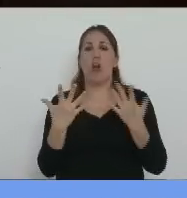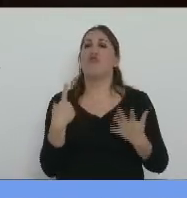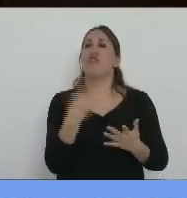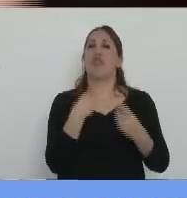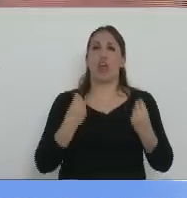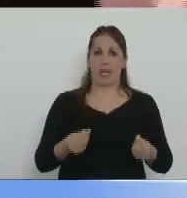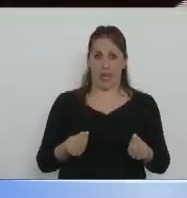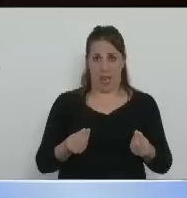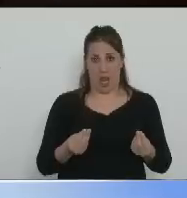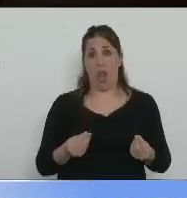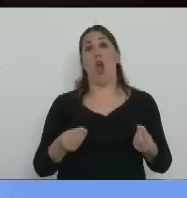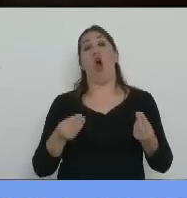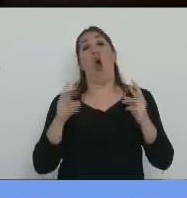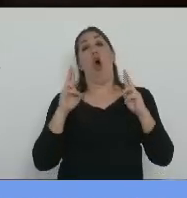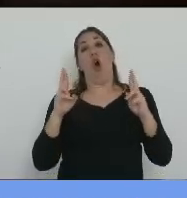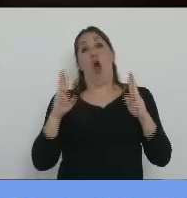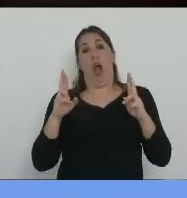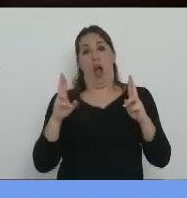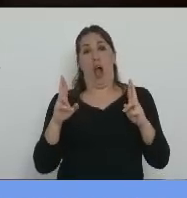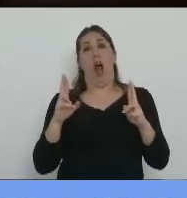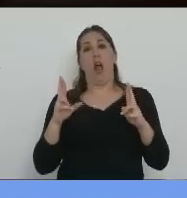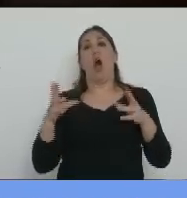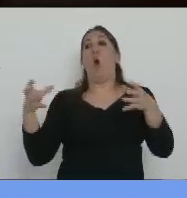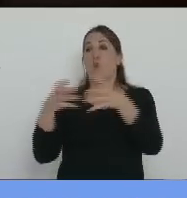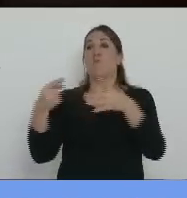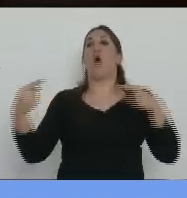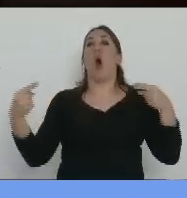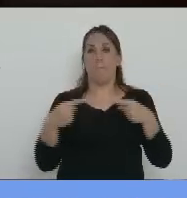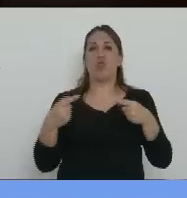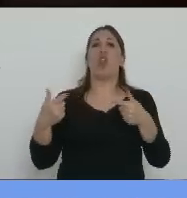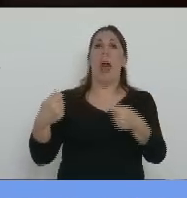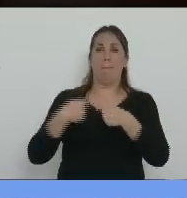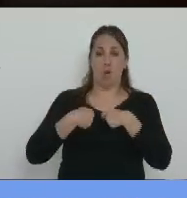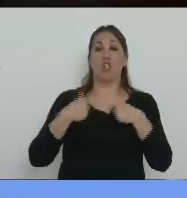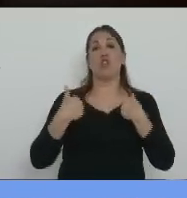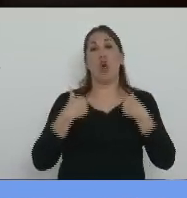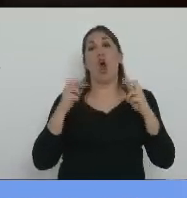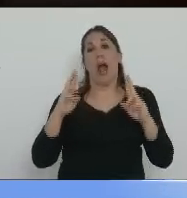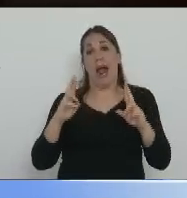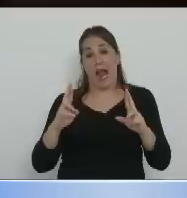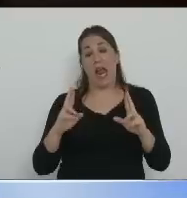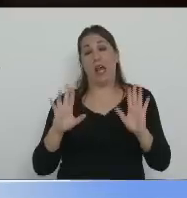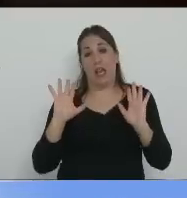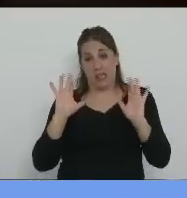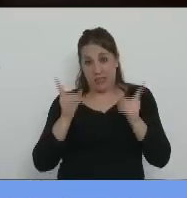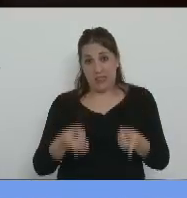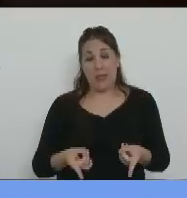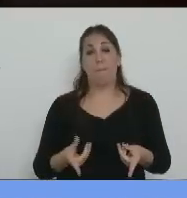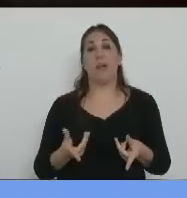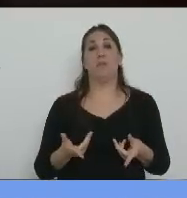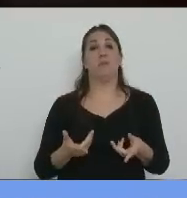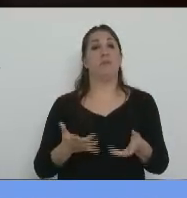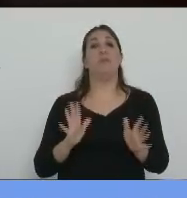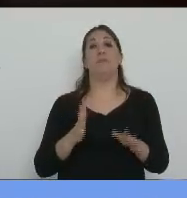y espero que en esto la oposición nos acompañe y yo espero también lo digo con toda claridad que